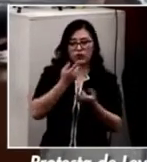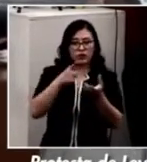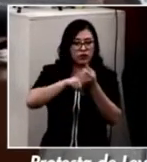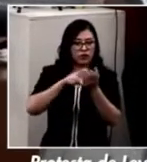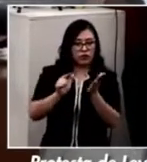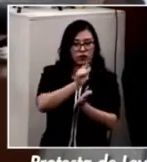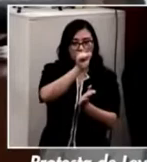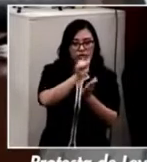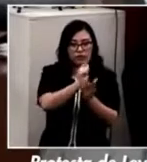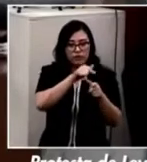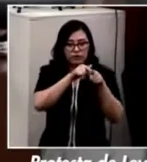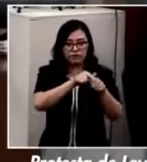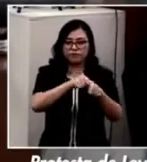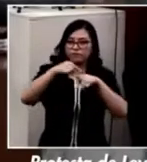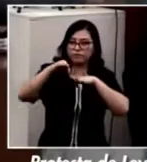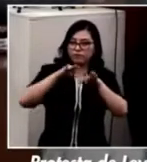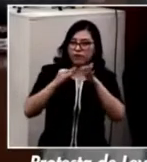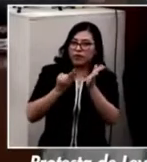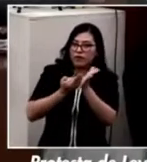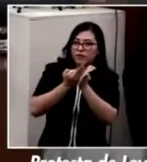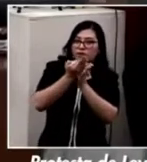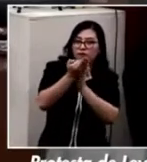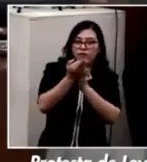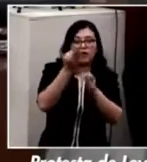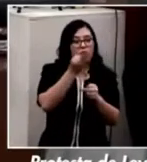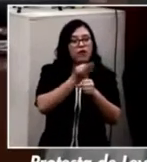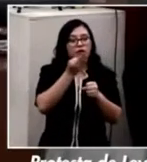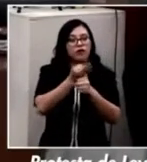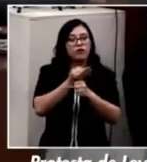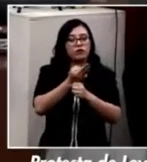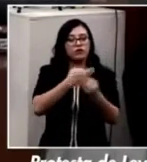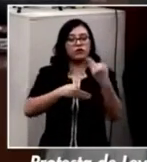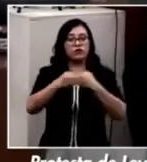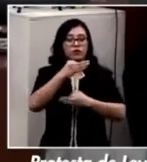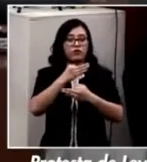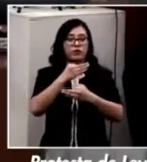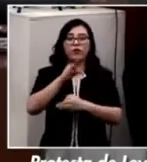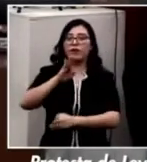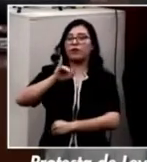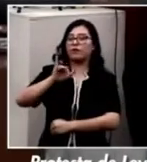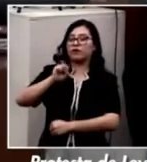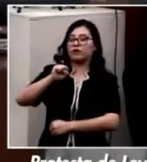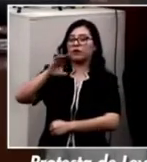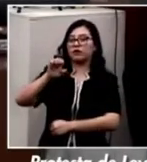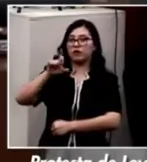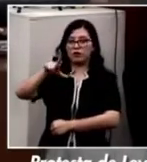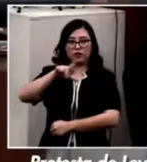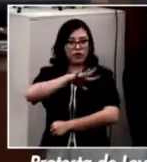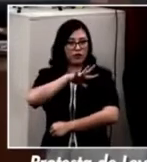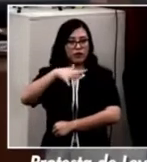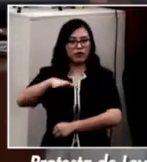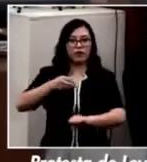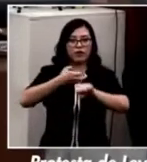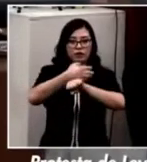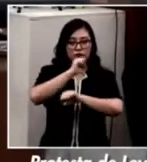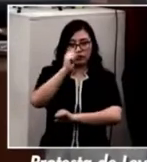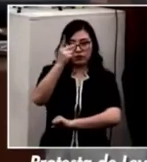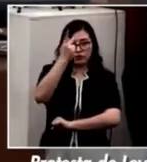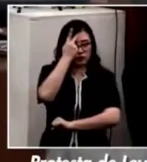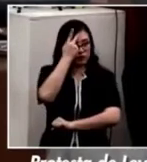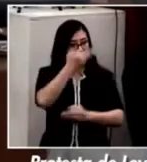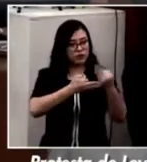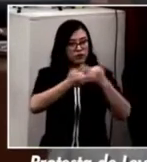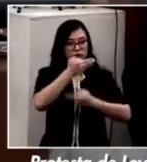tránsito también un breve por el Poder Judicial Federal, algunas delegaciones ya anteriormente aquí en